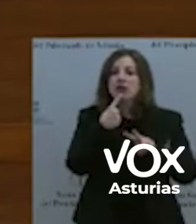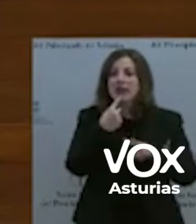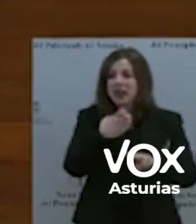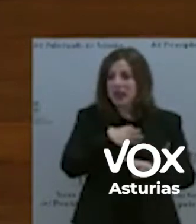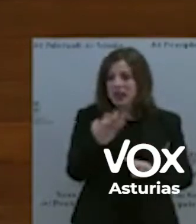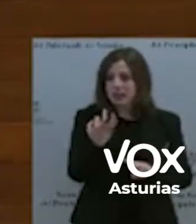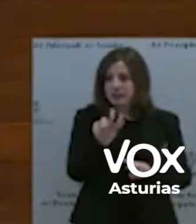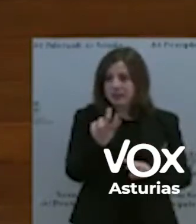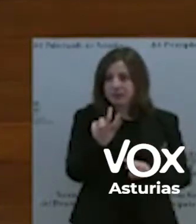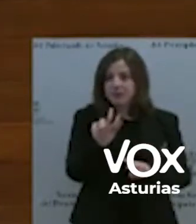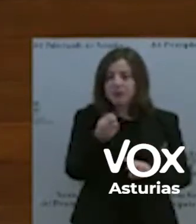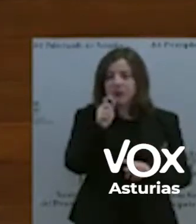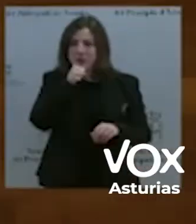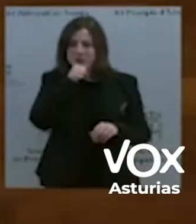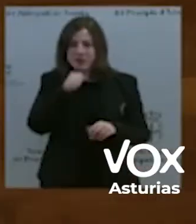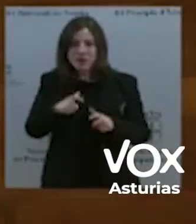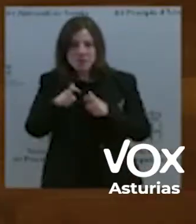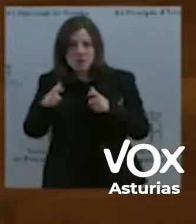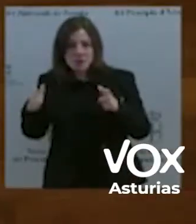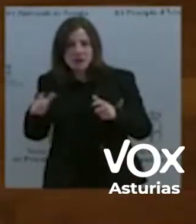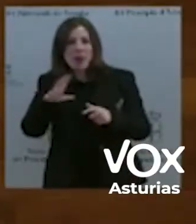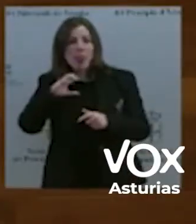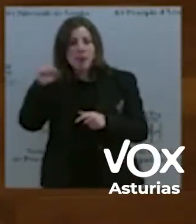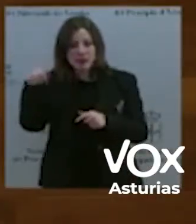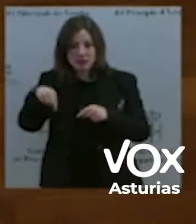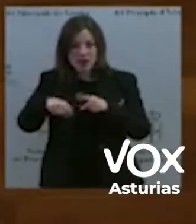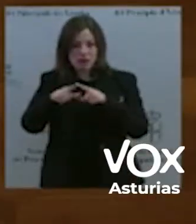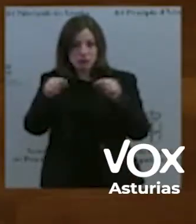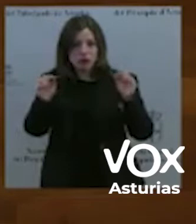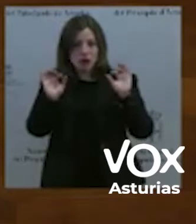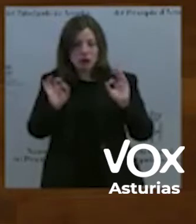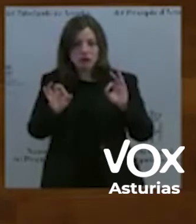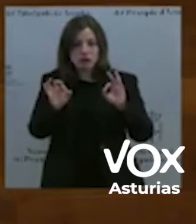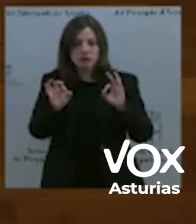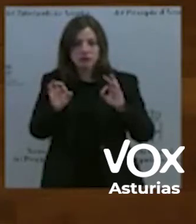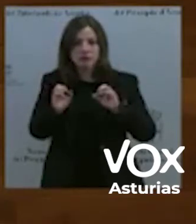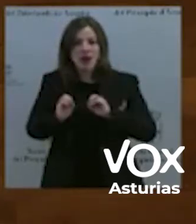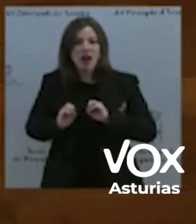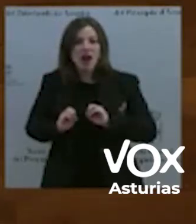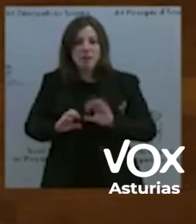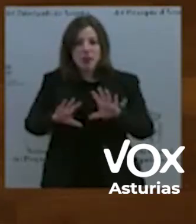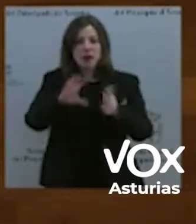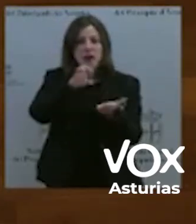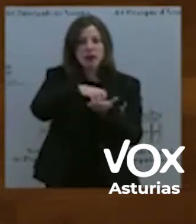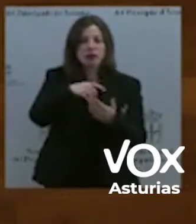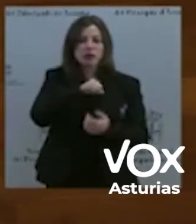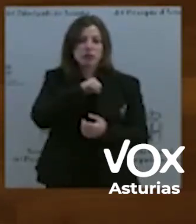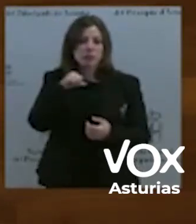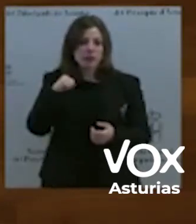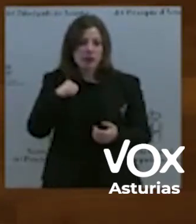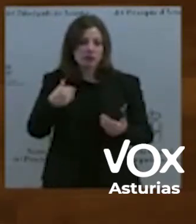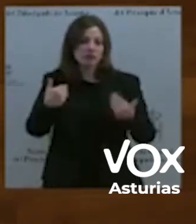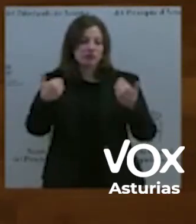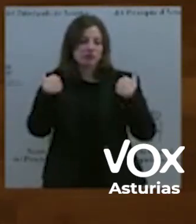envejecida y tan dependiente como Asturias tengan abandonados a centros privados que se ocupan de los mayores y discapacitados